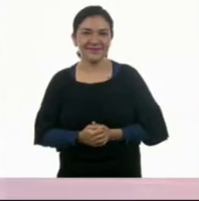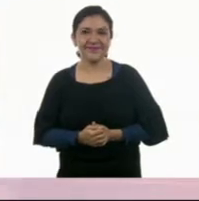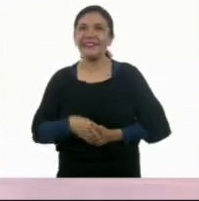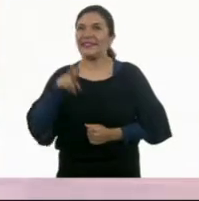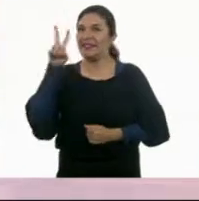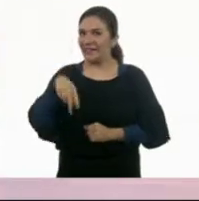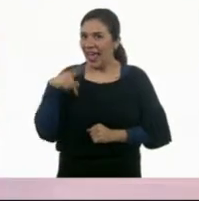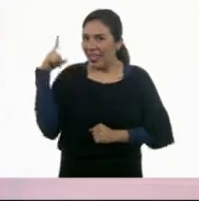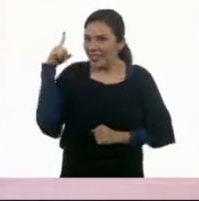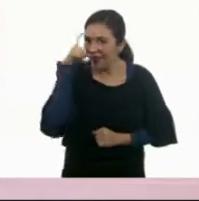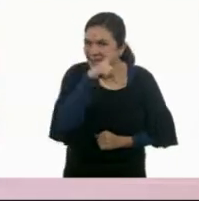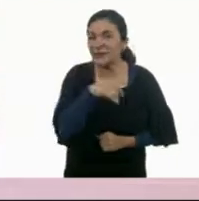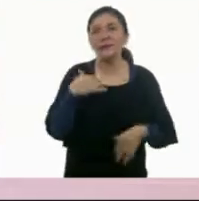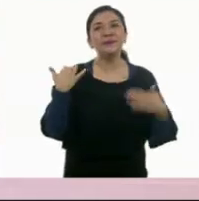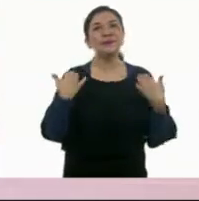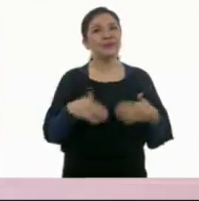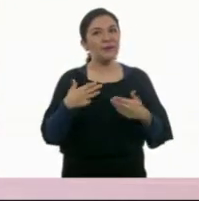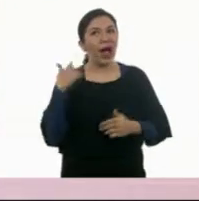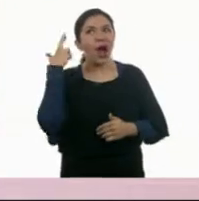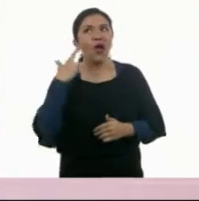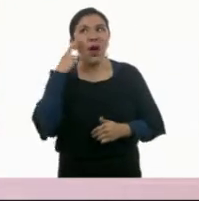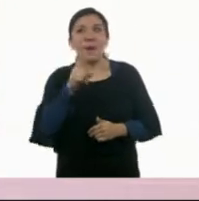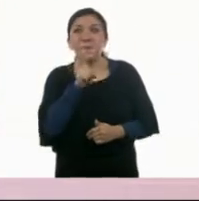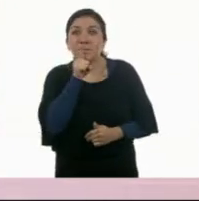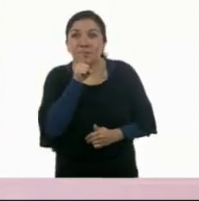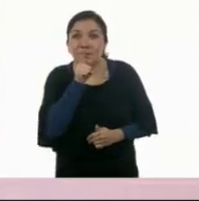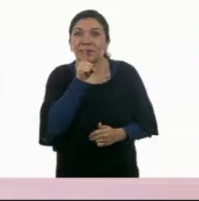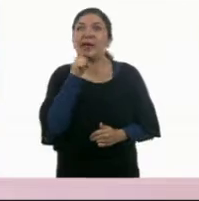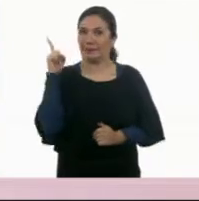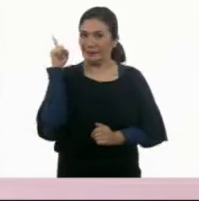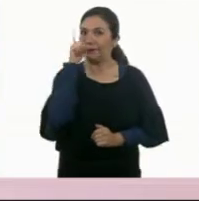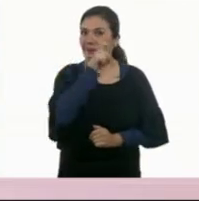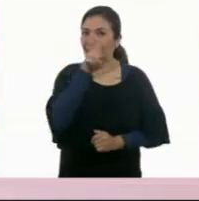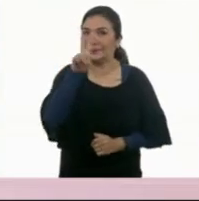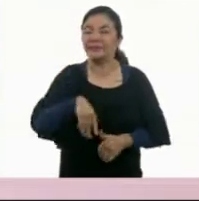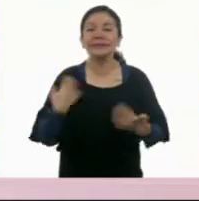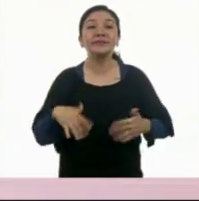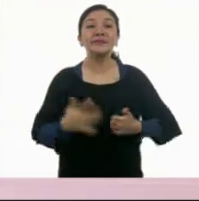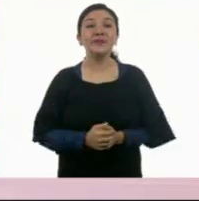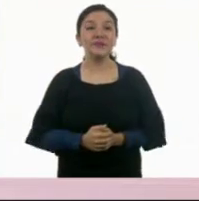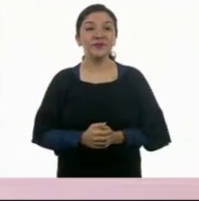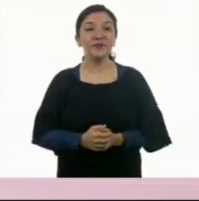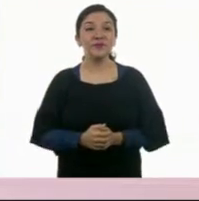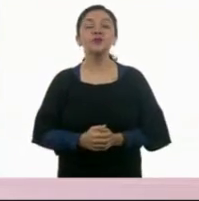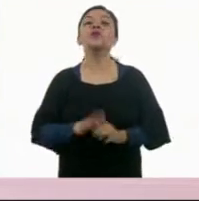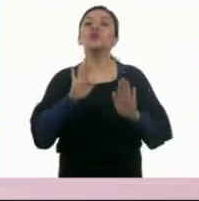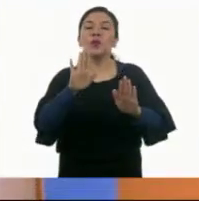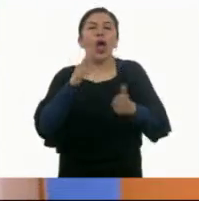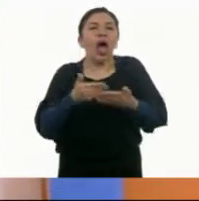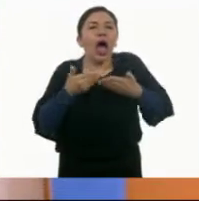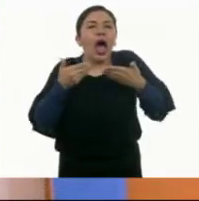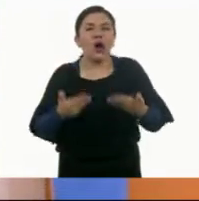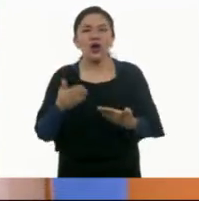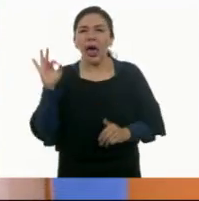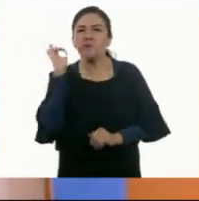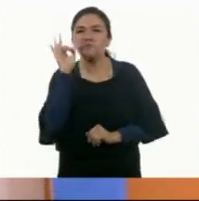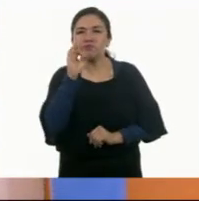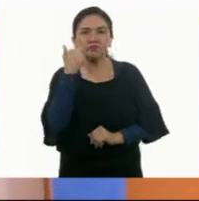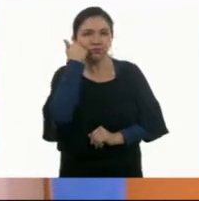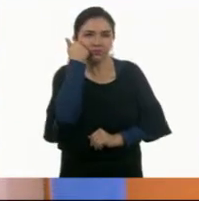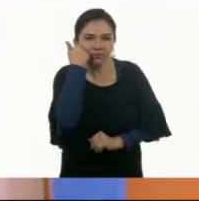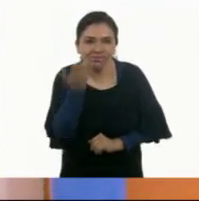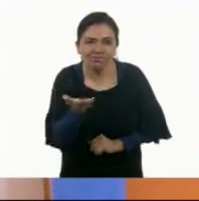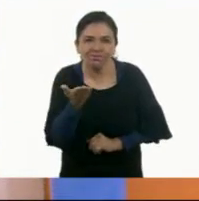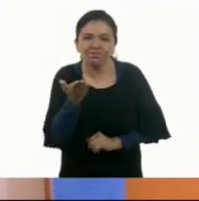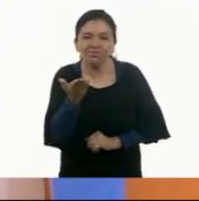Está difícil eso de no hacer sonidos, ¿no? Sí. Ahora, si quisiéramos,